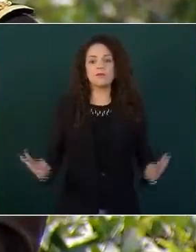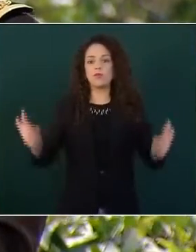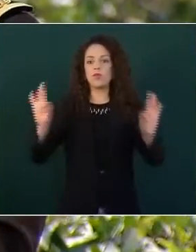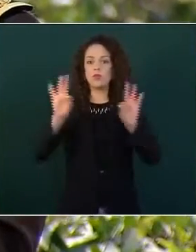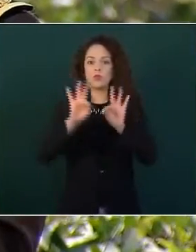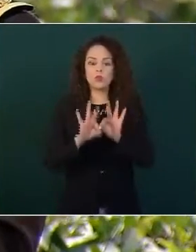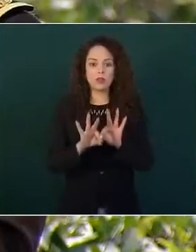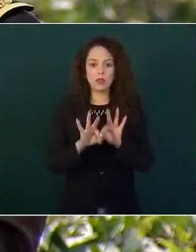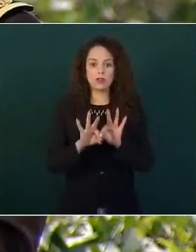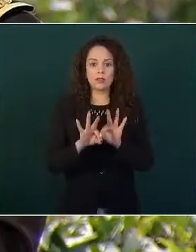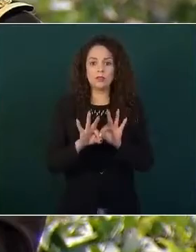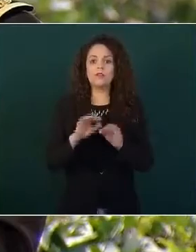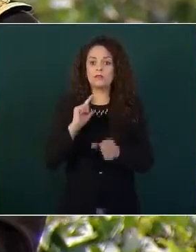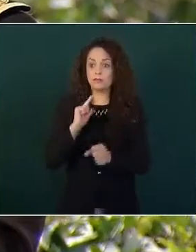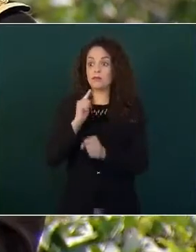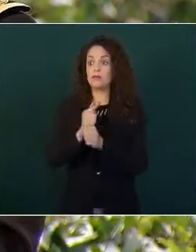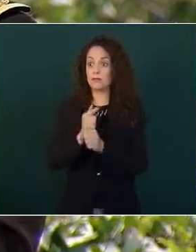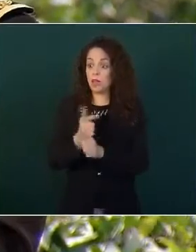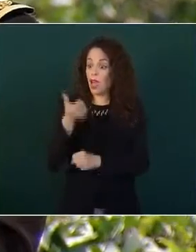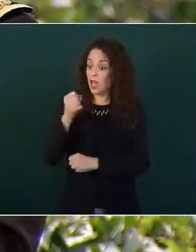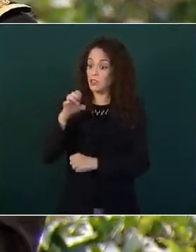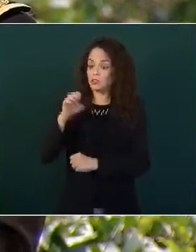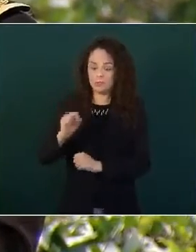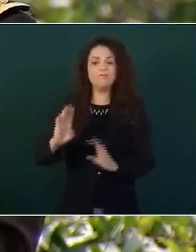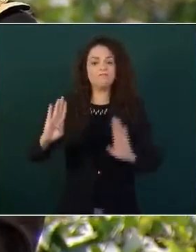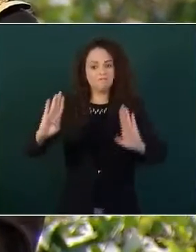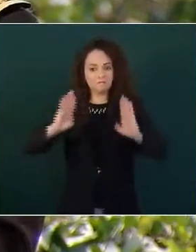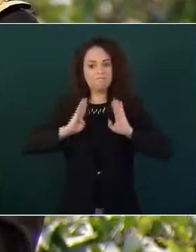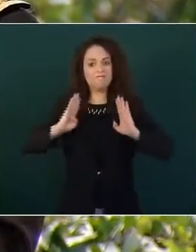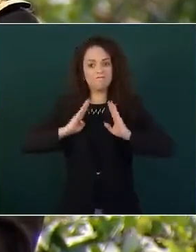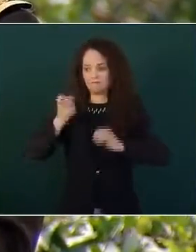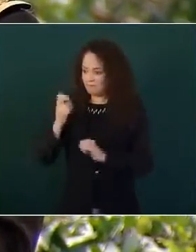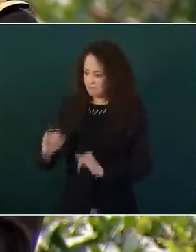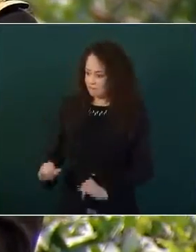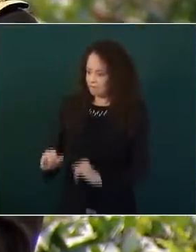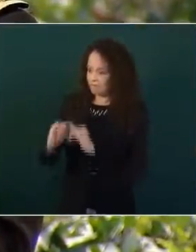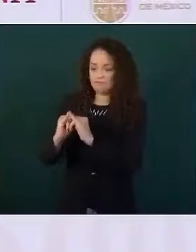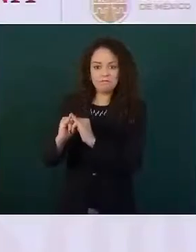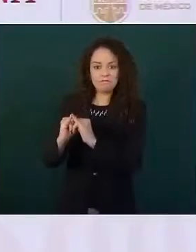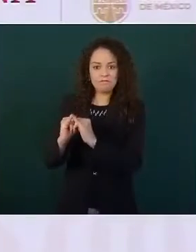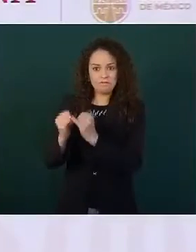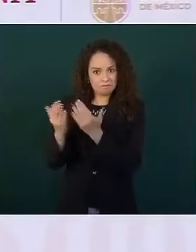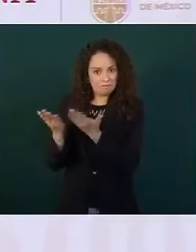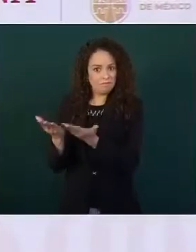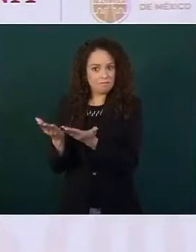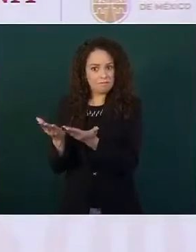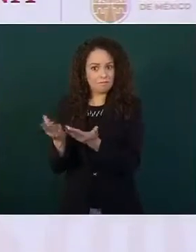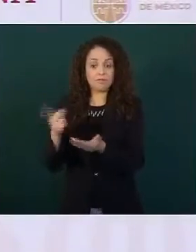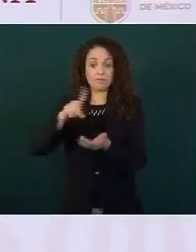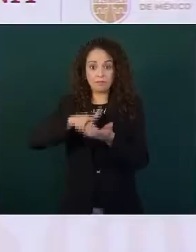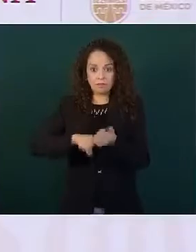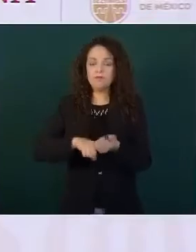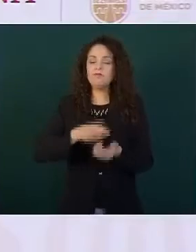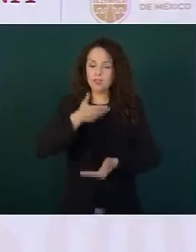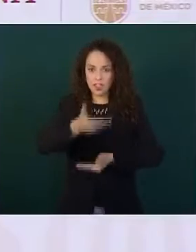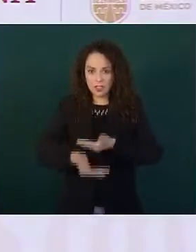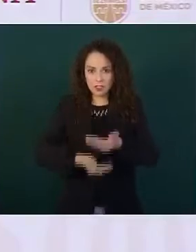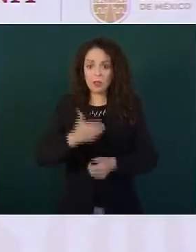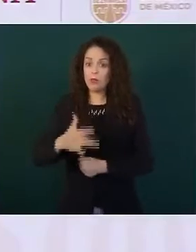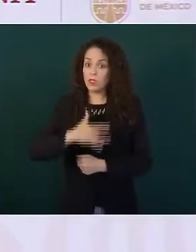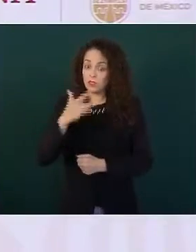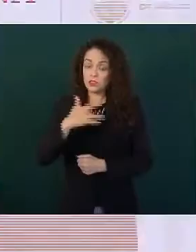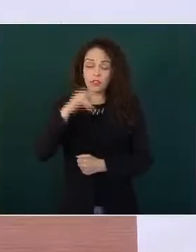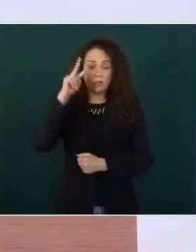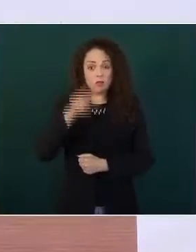que definen la institucionalidad de esta Fuerza Armada y entraña la vocación de servicio y el